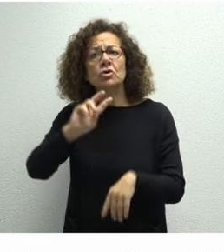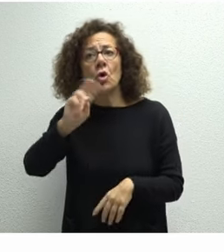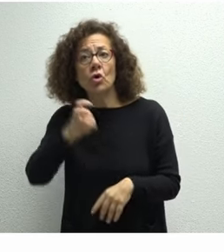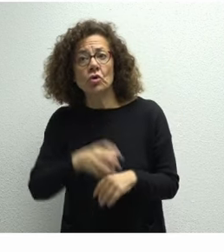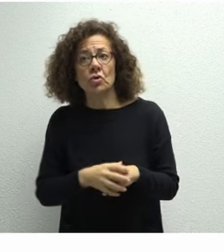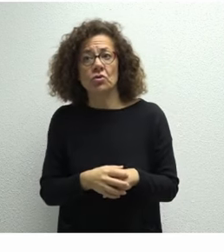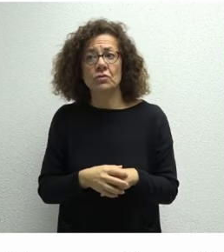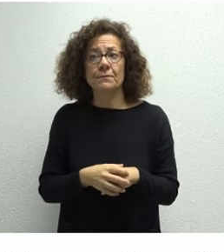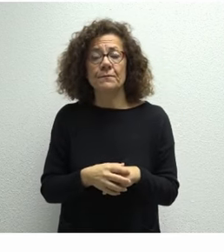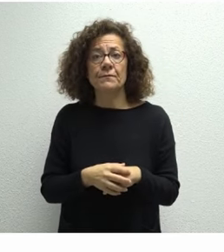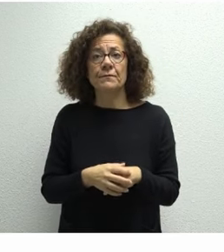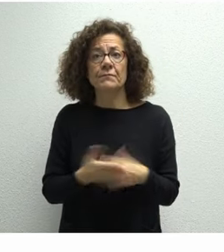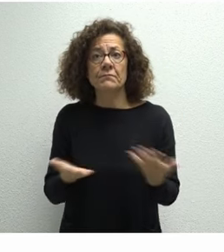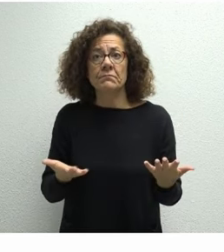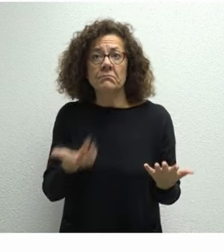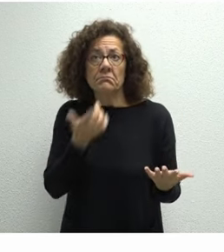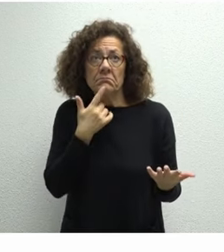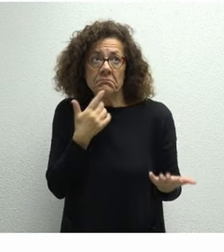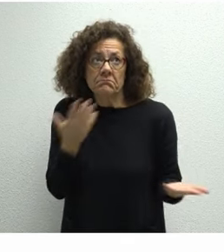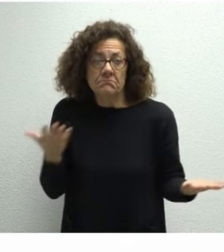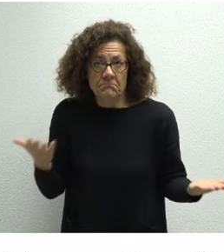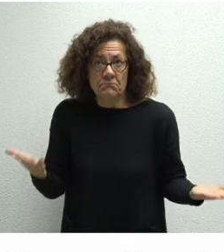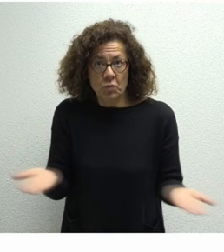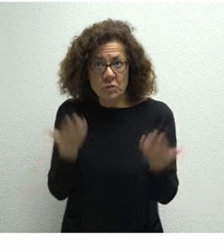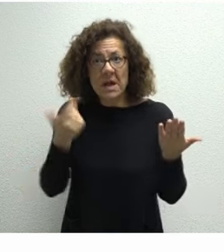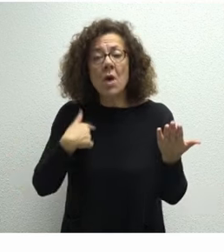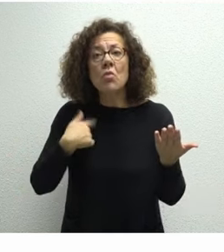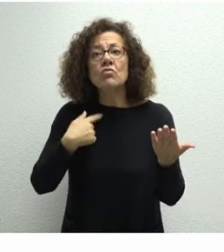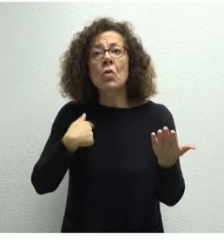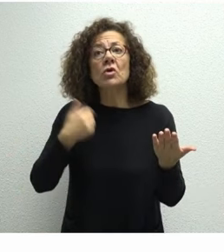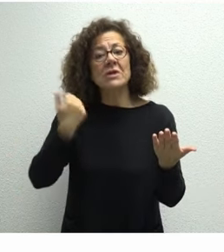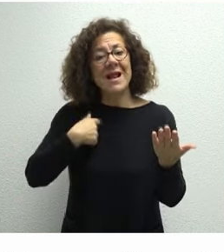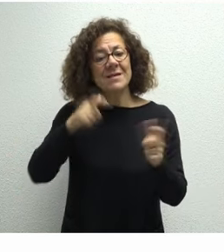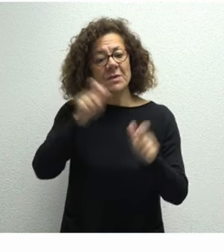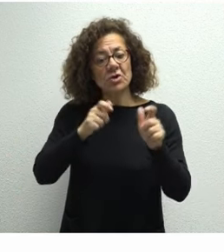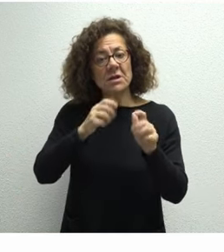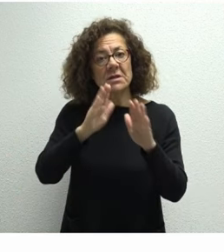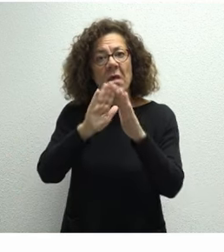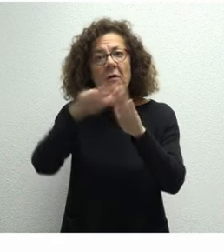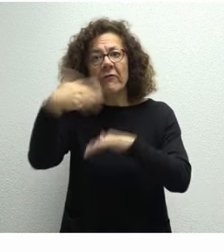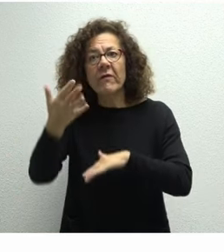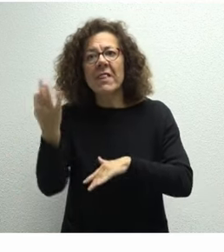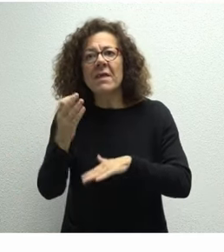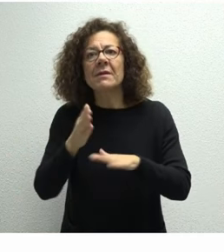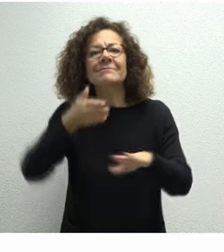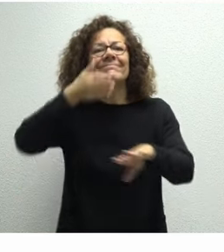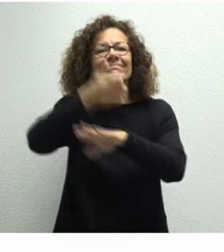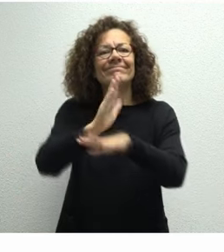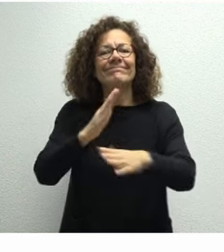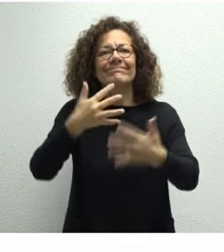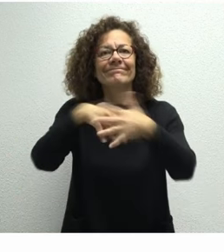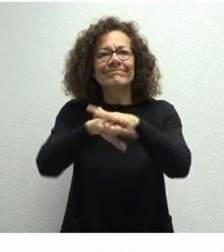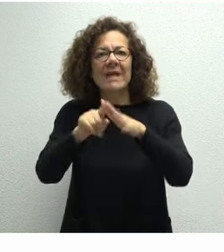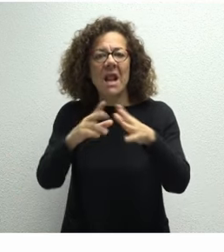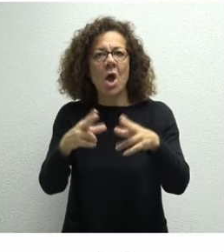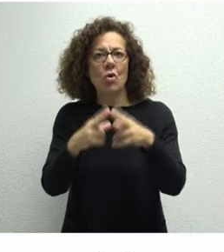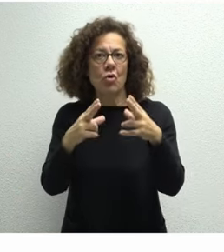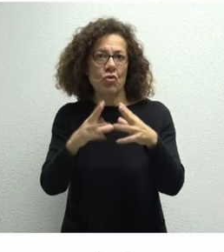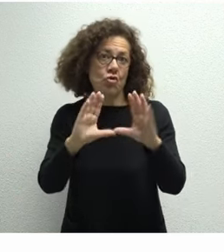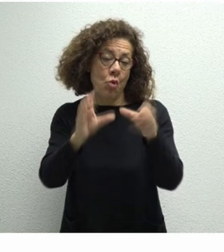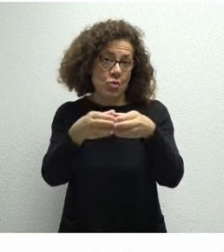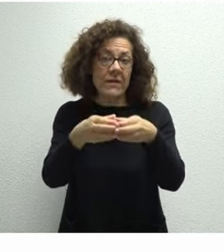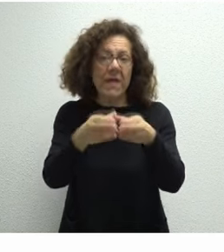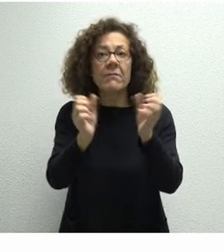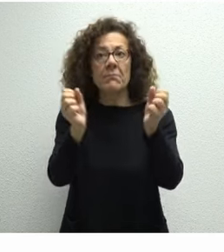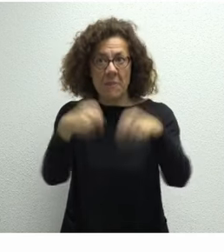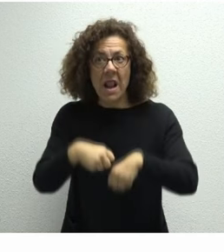pues Ah Venga pues no las personas salen de las instituciones y tienen que ir a la comunidad vale verdad